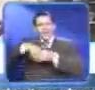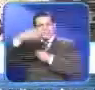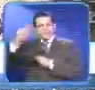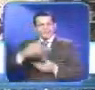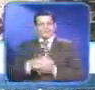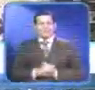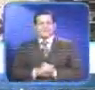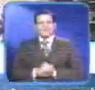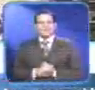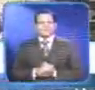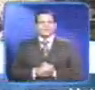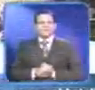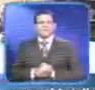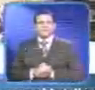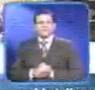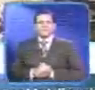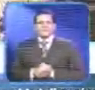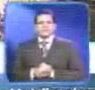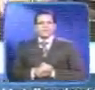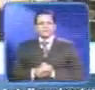cámaras.